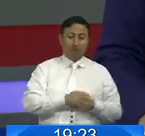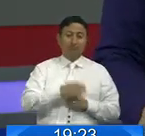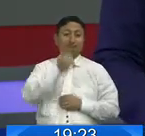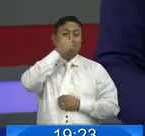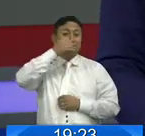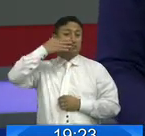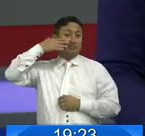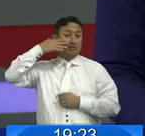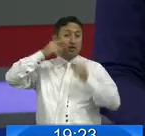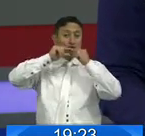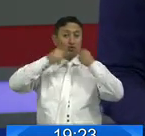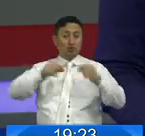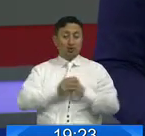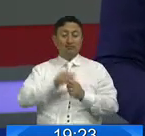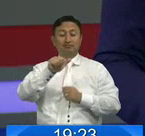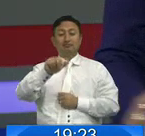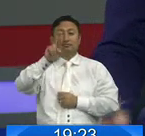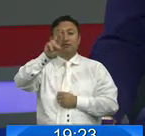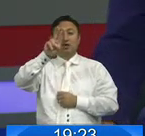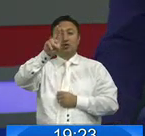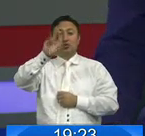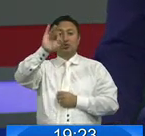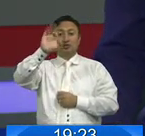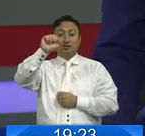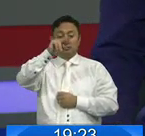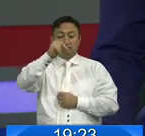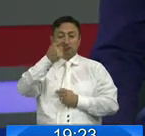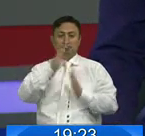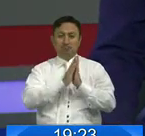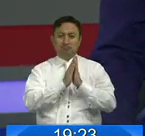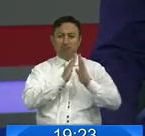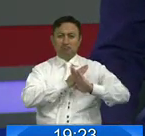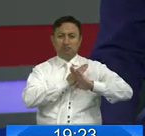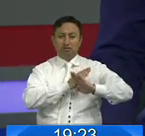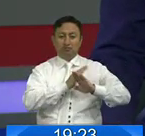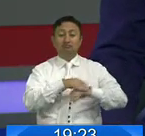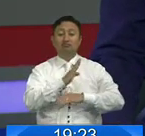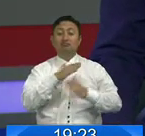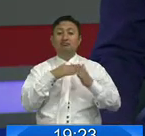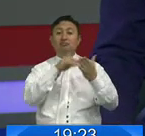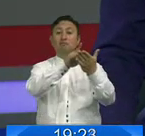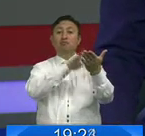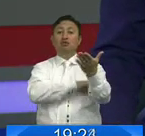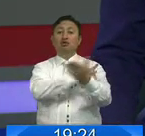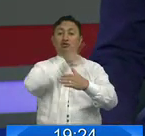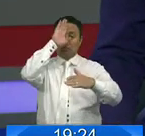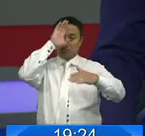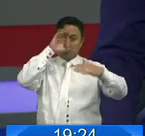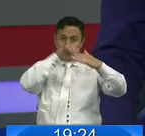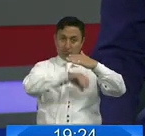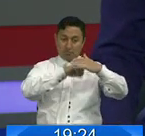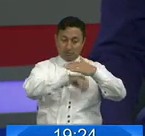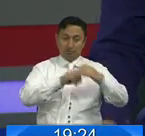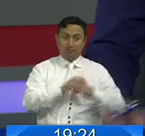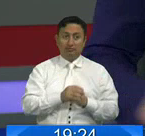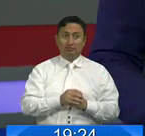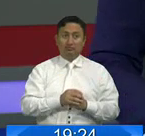amazónico Shuar Arutam anunció que presentará una acción de protección en contra del proyecto minero